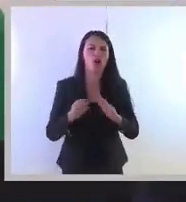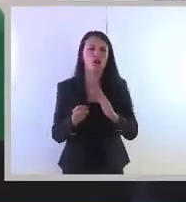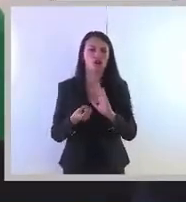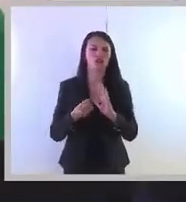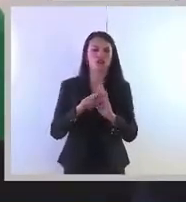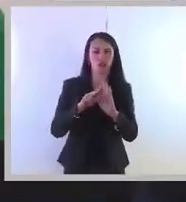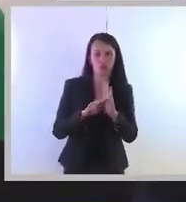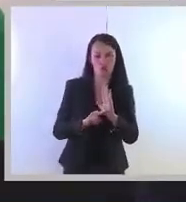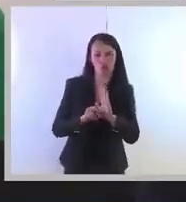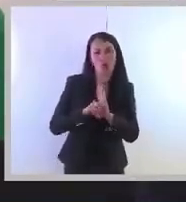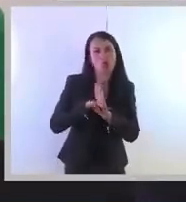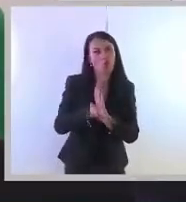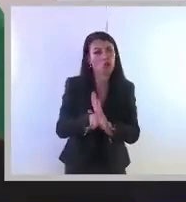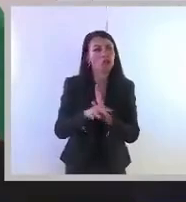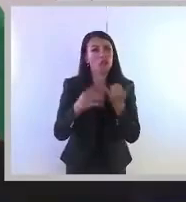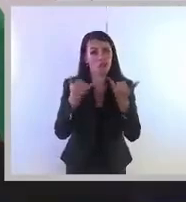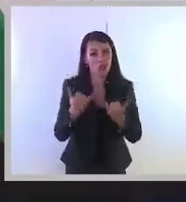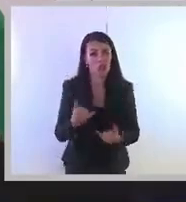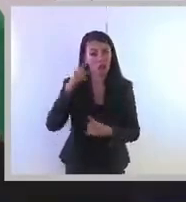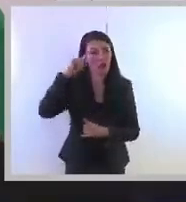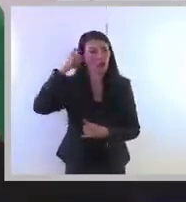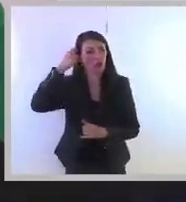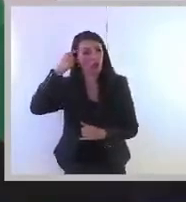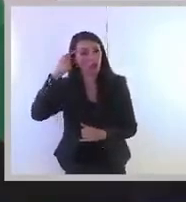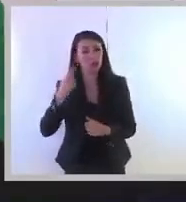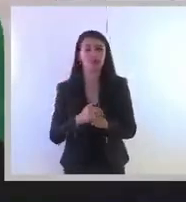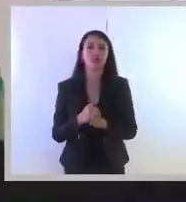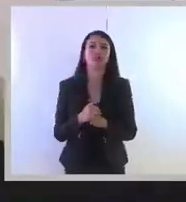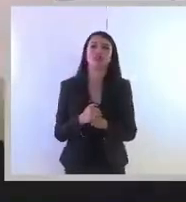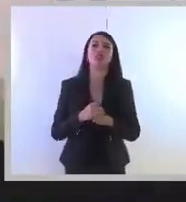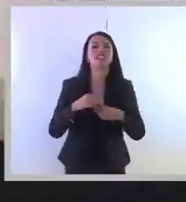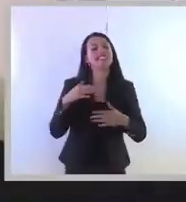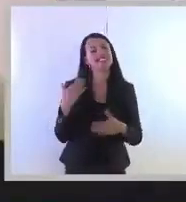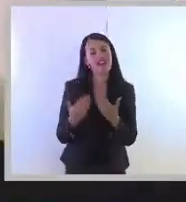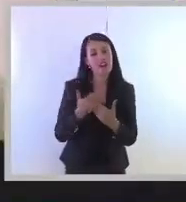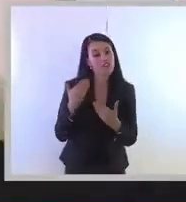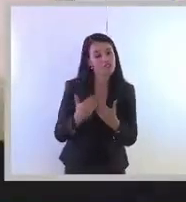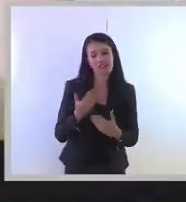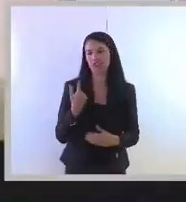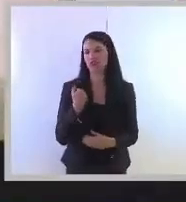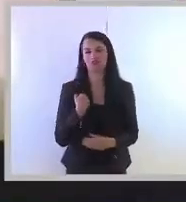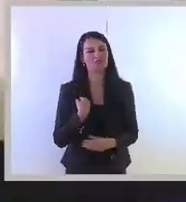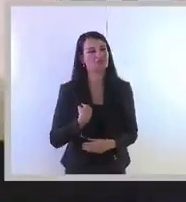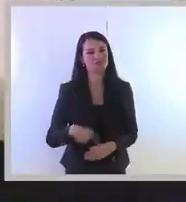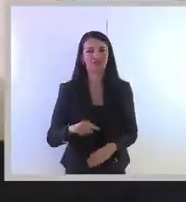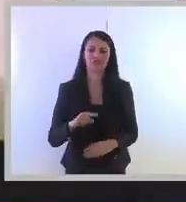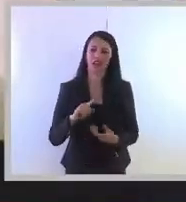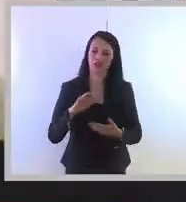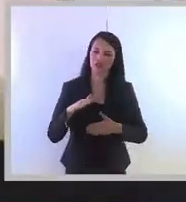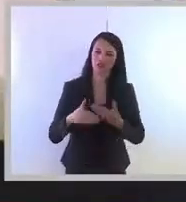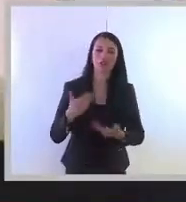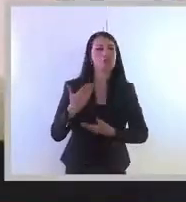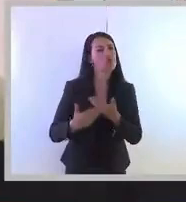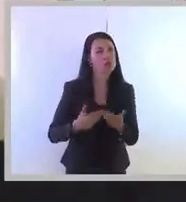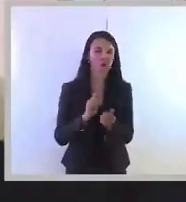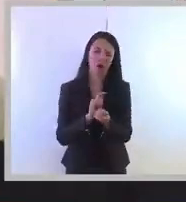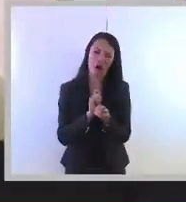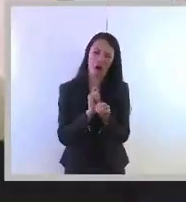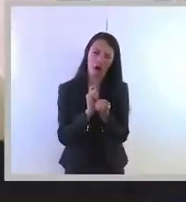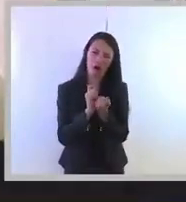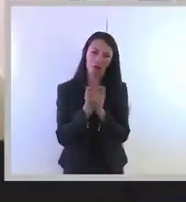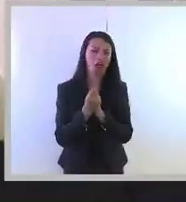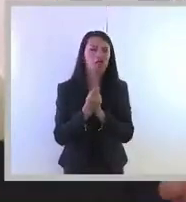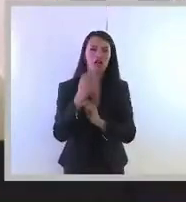de este gobierno. Sin embargo, no es fácil cambiar un país con